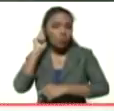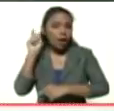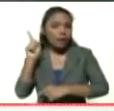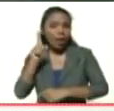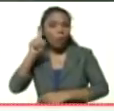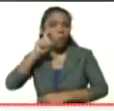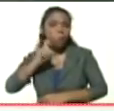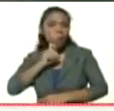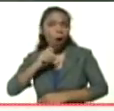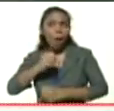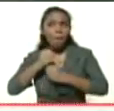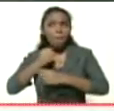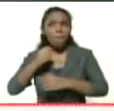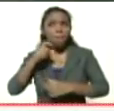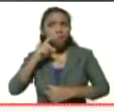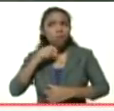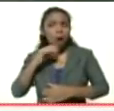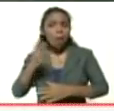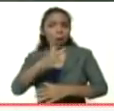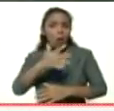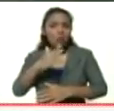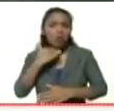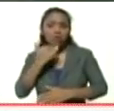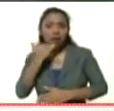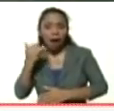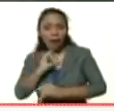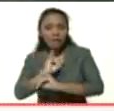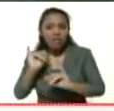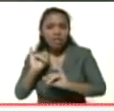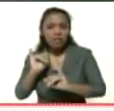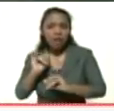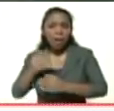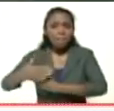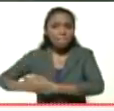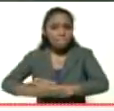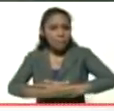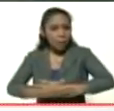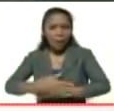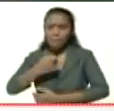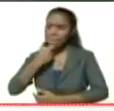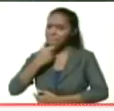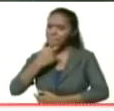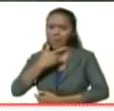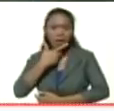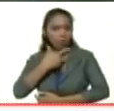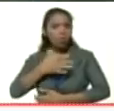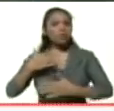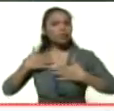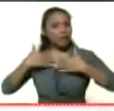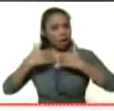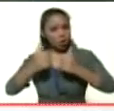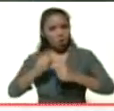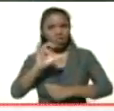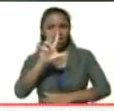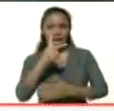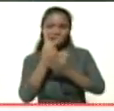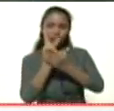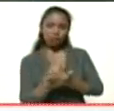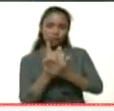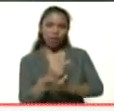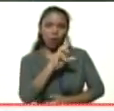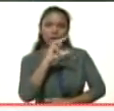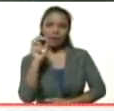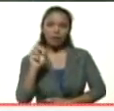tenía este embarazo casi a término. Un bebé bellísimo, muy sano, de